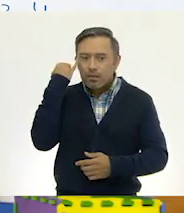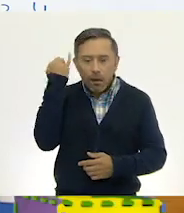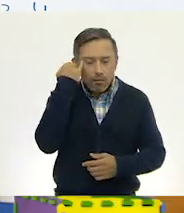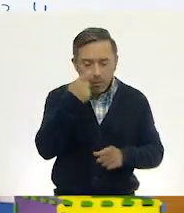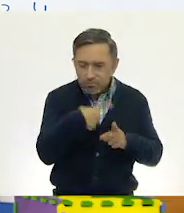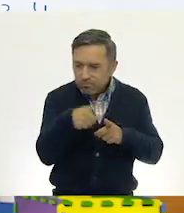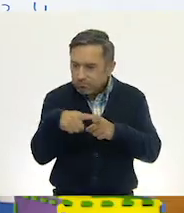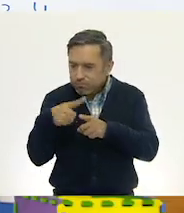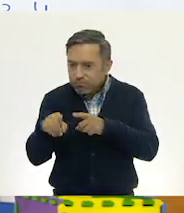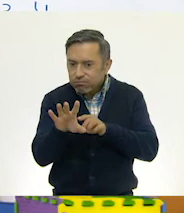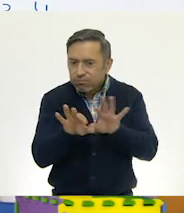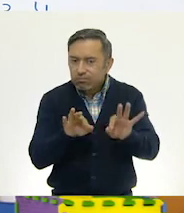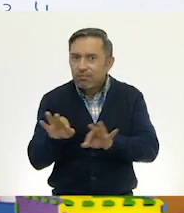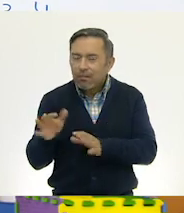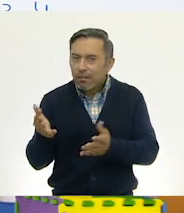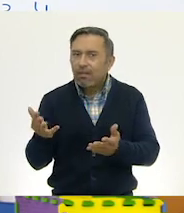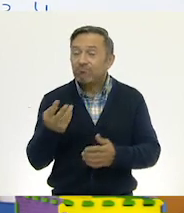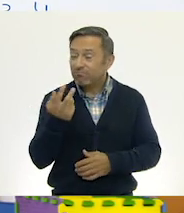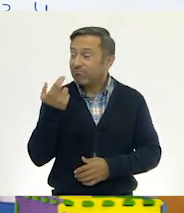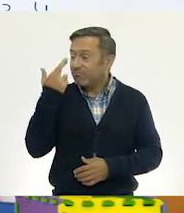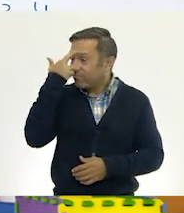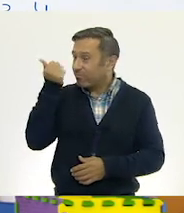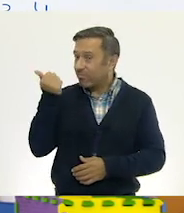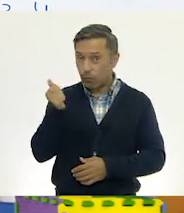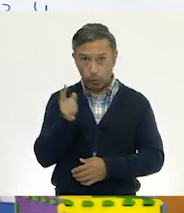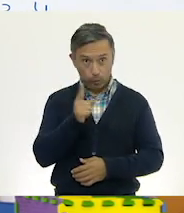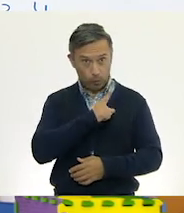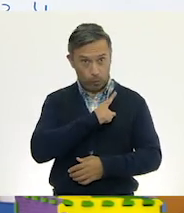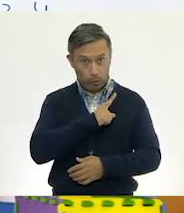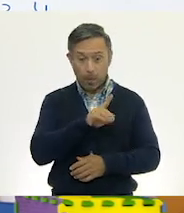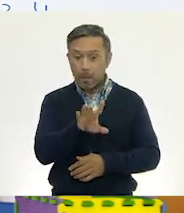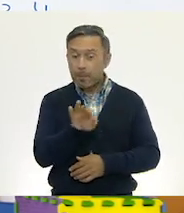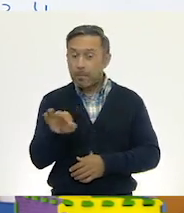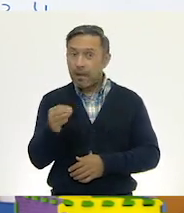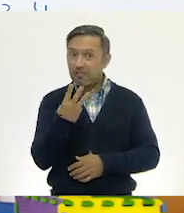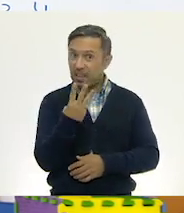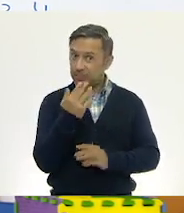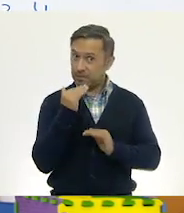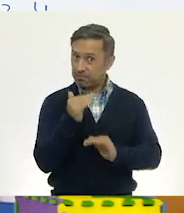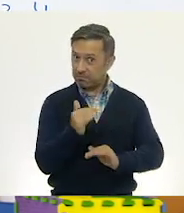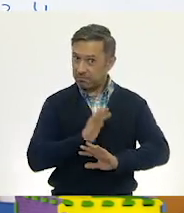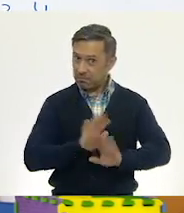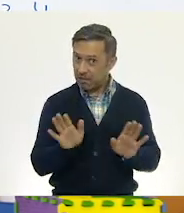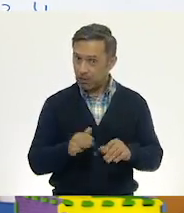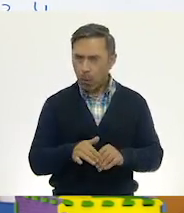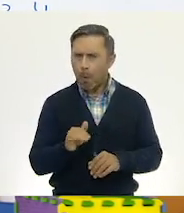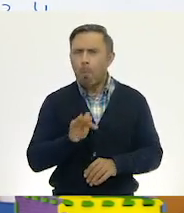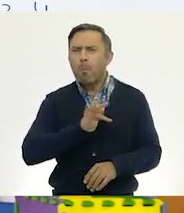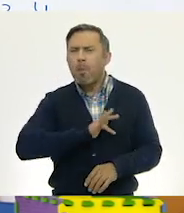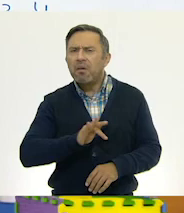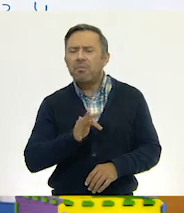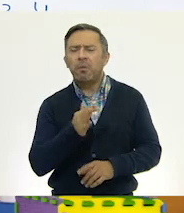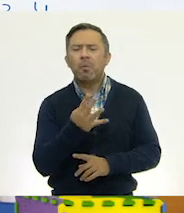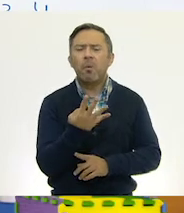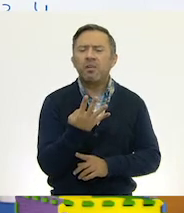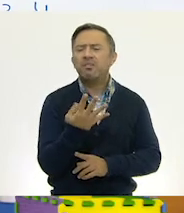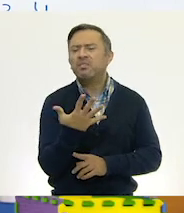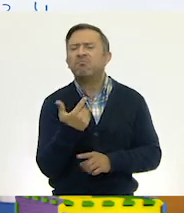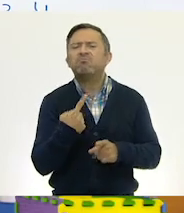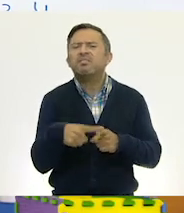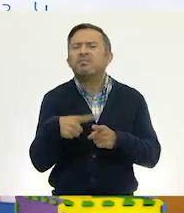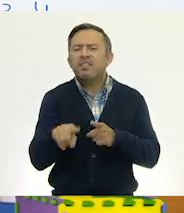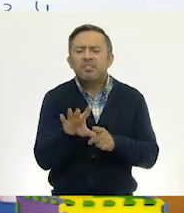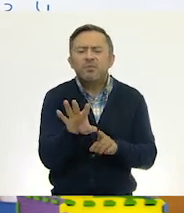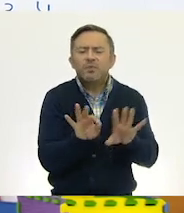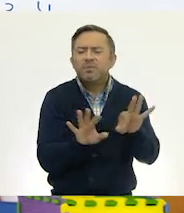no solamente podemos utilizar 3 tarjetas, sino podemos utilizar otras combinaciones con las tarjetas.